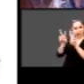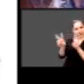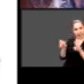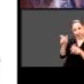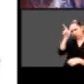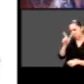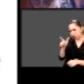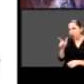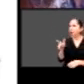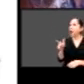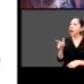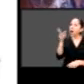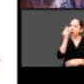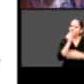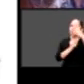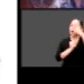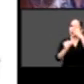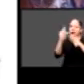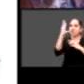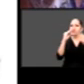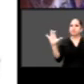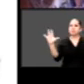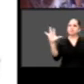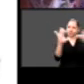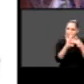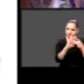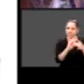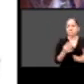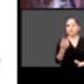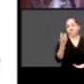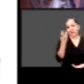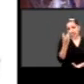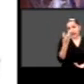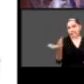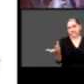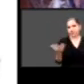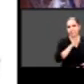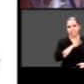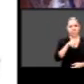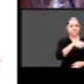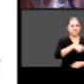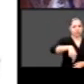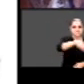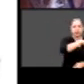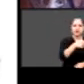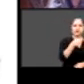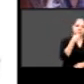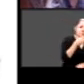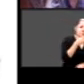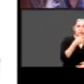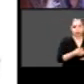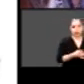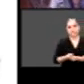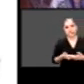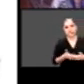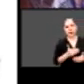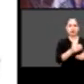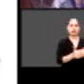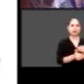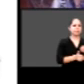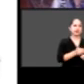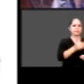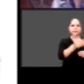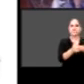que nos van a dar lugar a que los chicos se desarrollen y porque logren tener la capacidad de